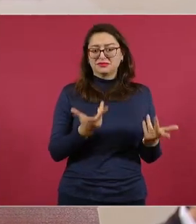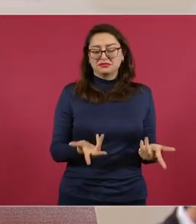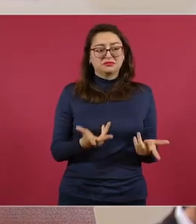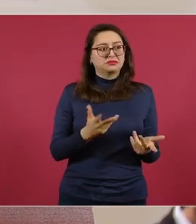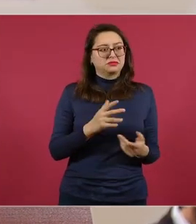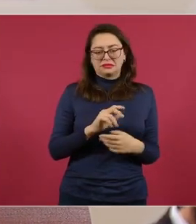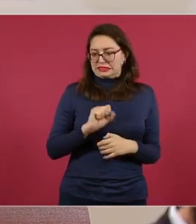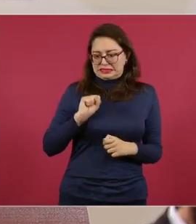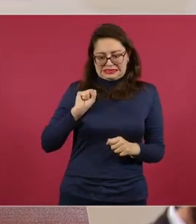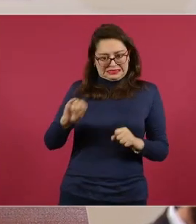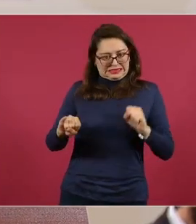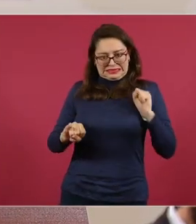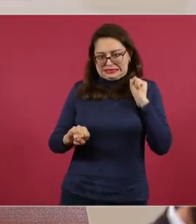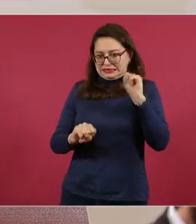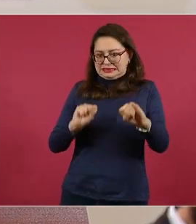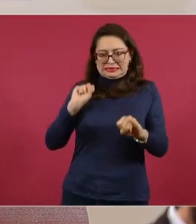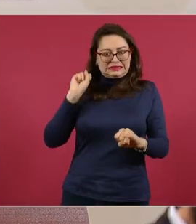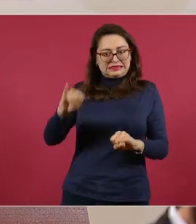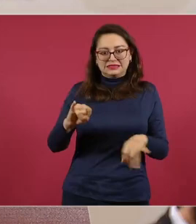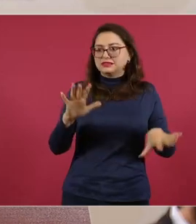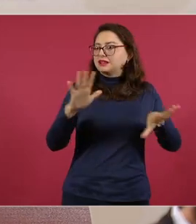campesinos del,